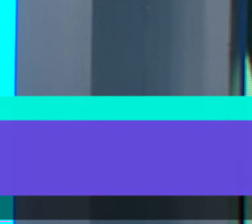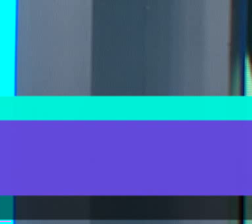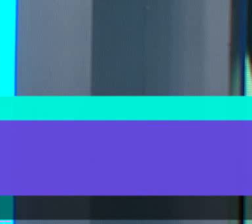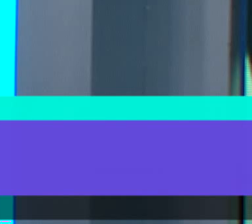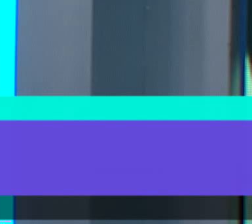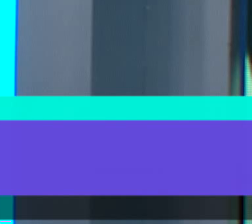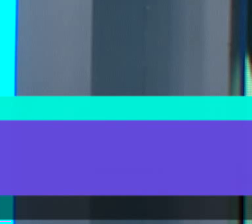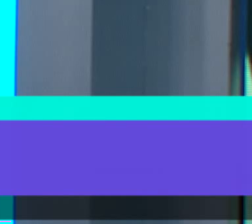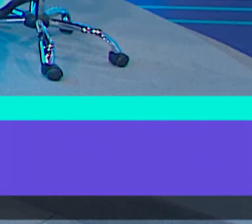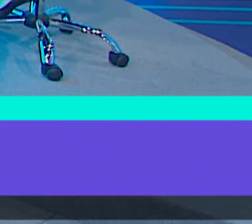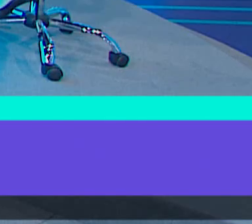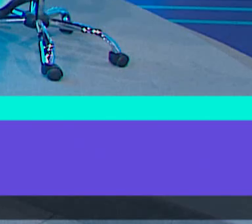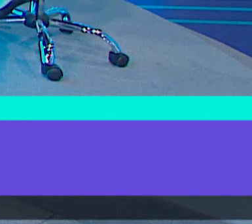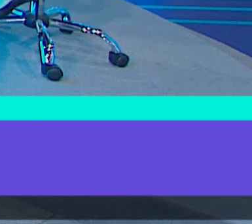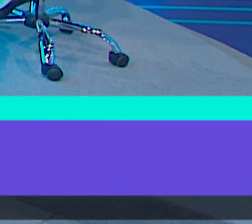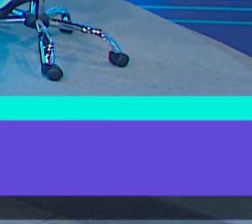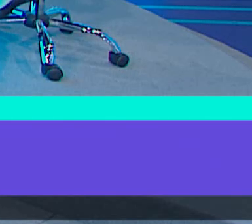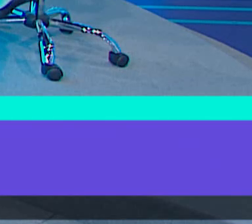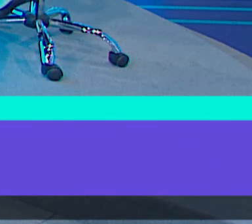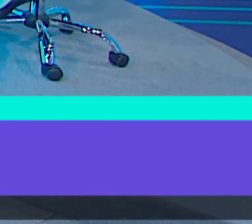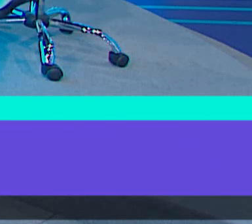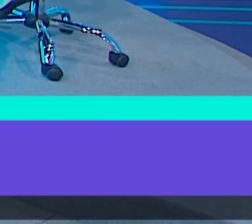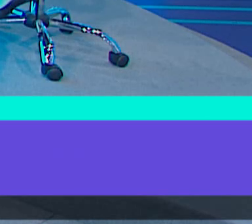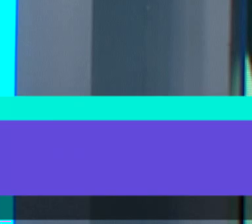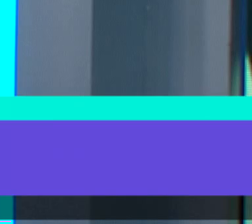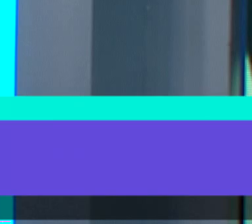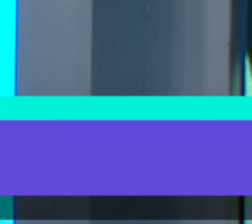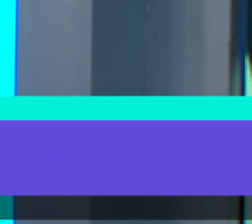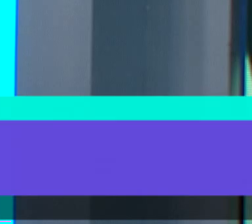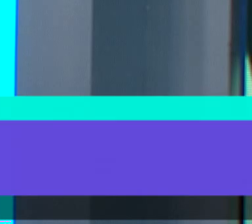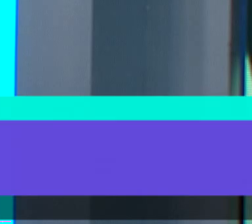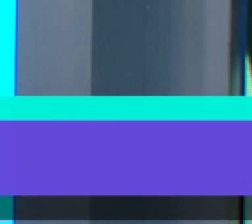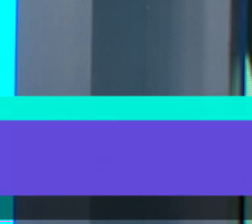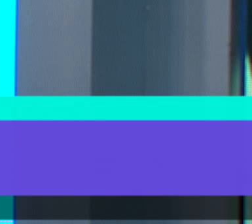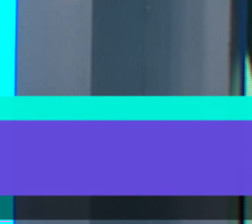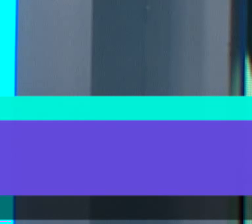de la responsabilidad de Cambiemos de haber tomado ese endeudamiento extraordinario